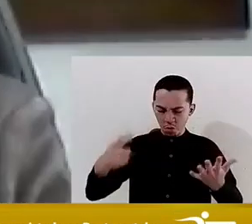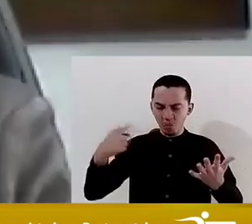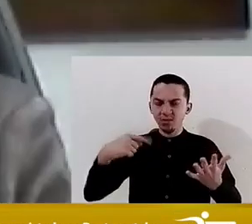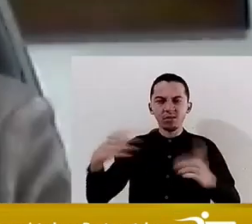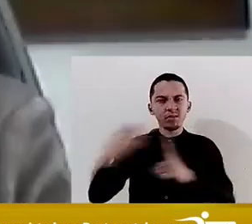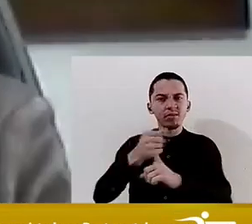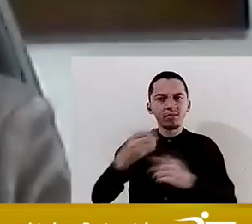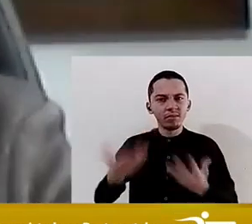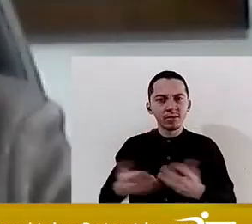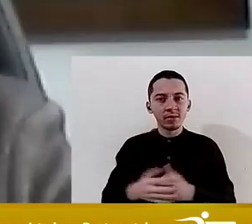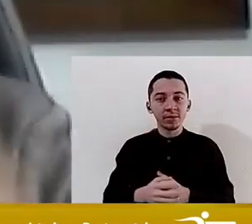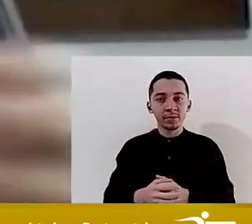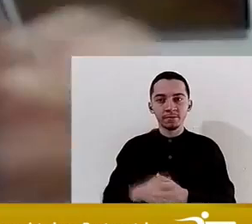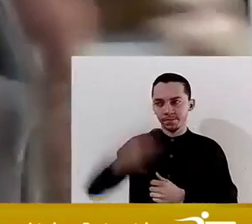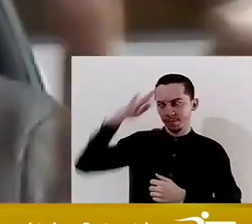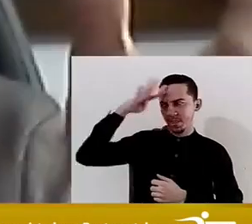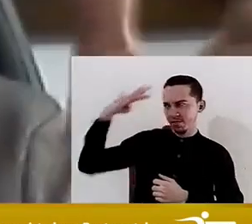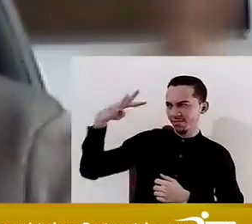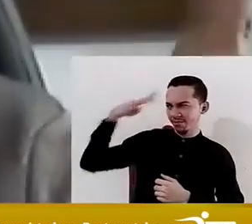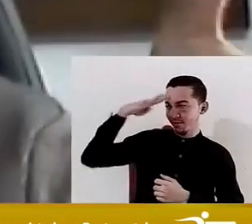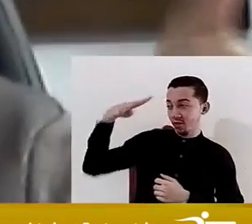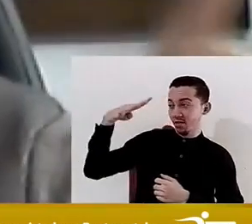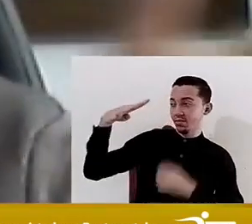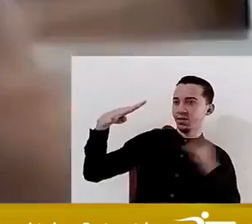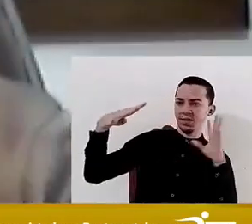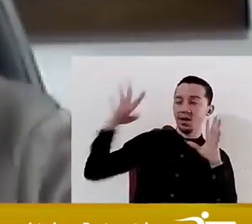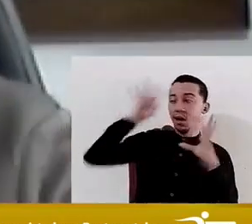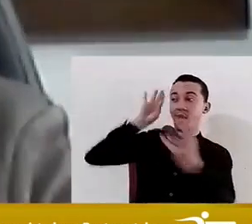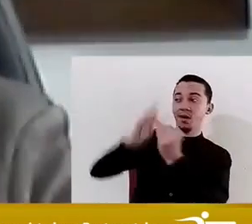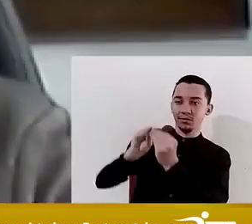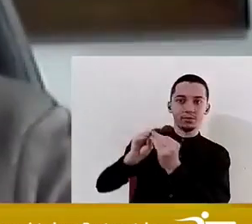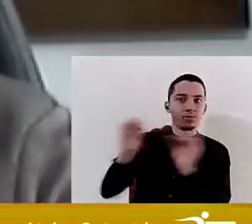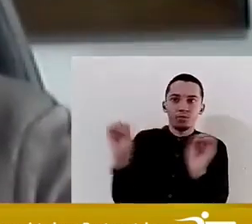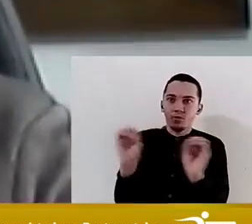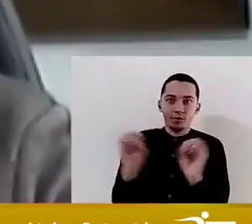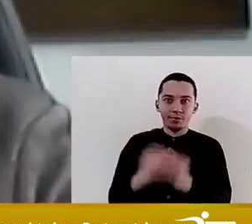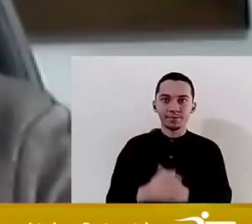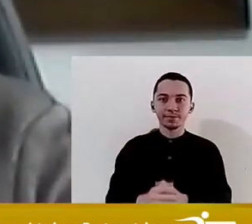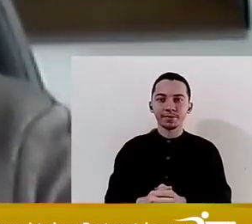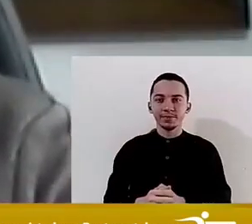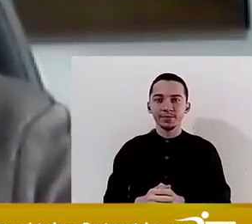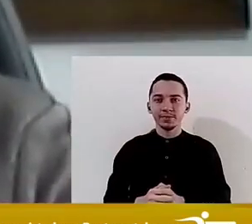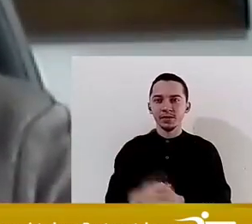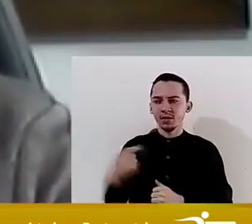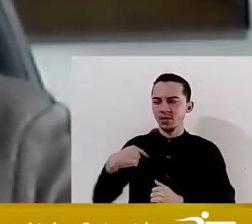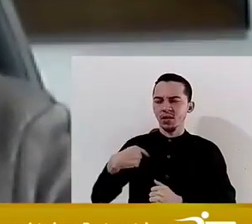fábulas y no estemos detrás de las ganancias.